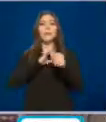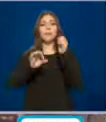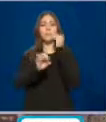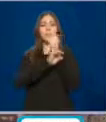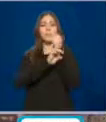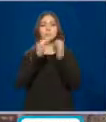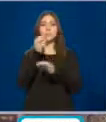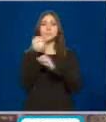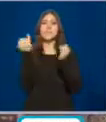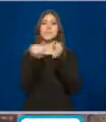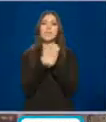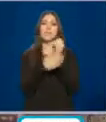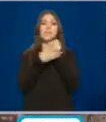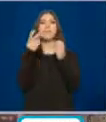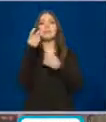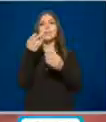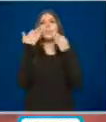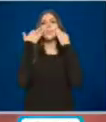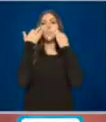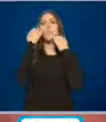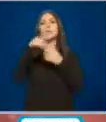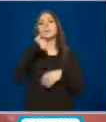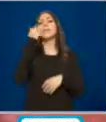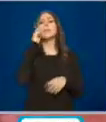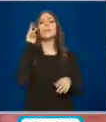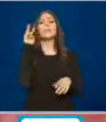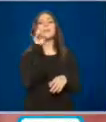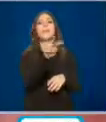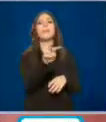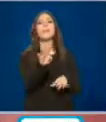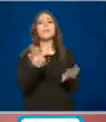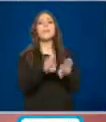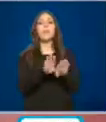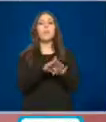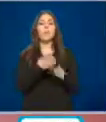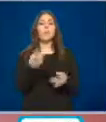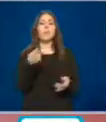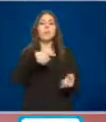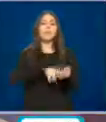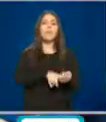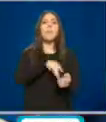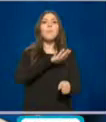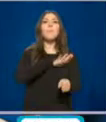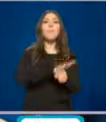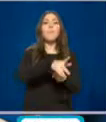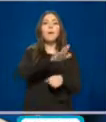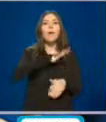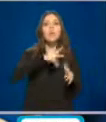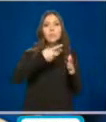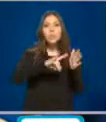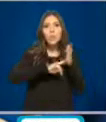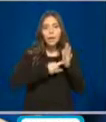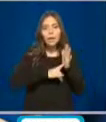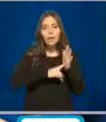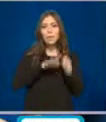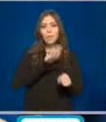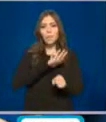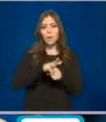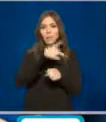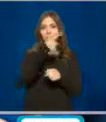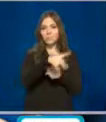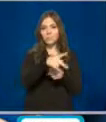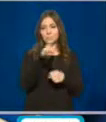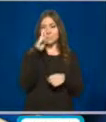también, pero es una muestra también del reloj de que veas el poder, o en muchas cuestiones está el segmento económico al que